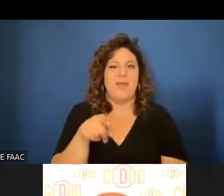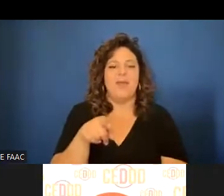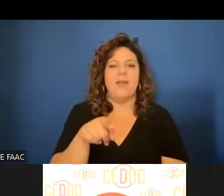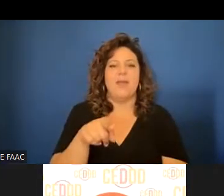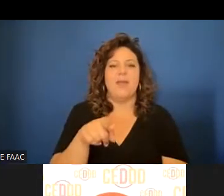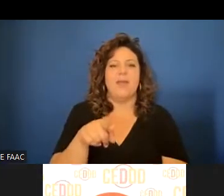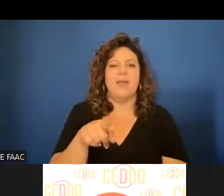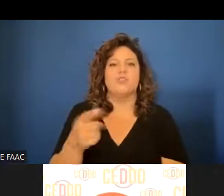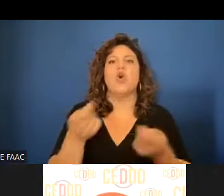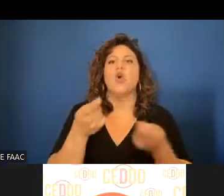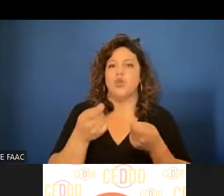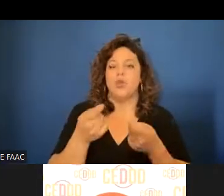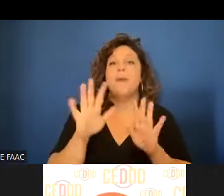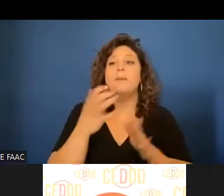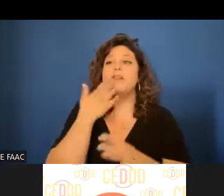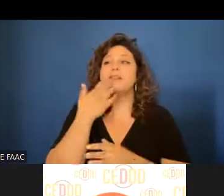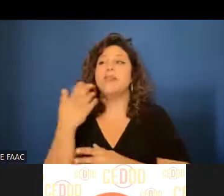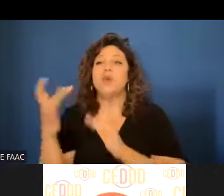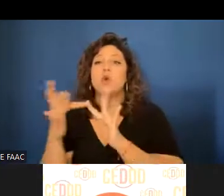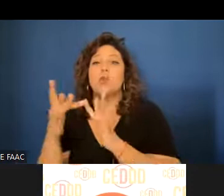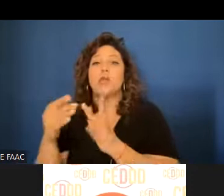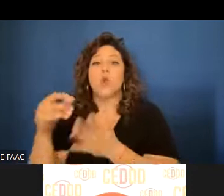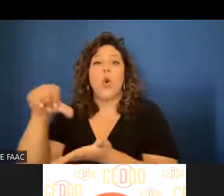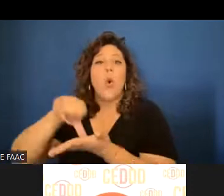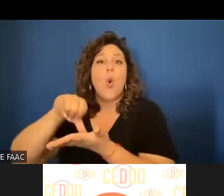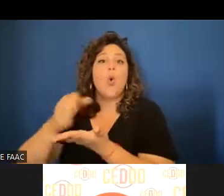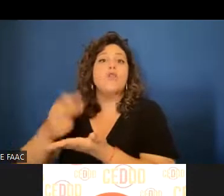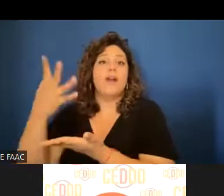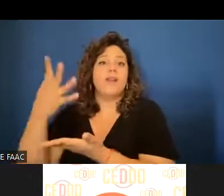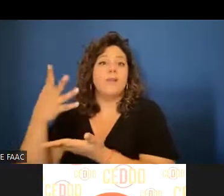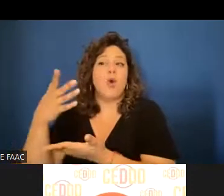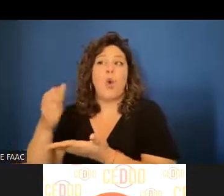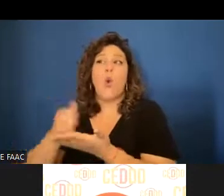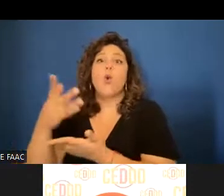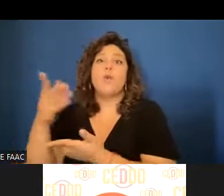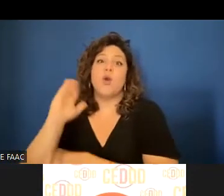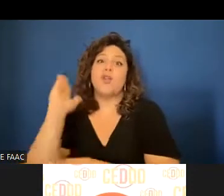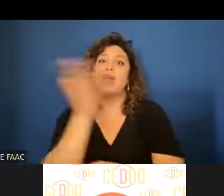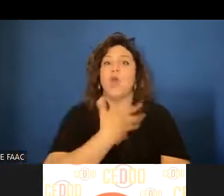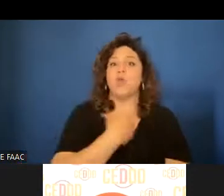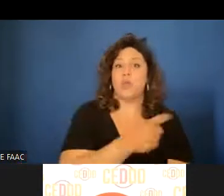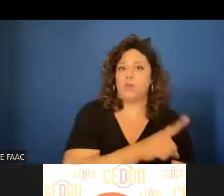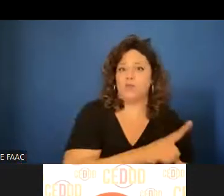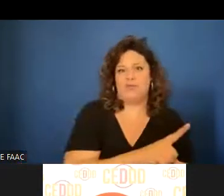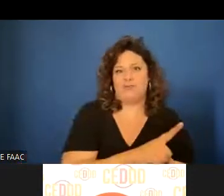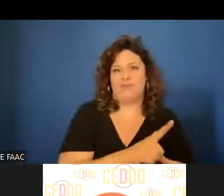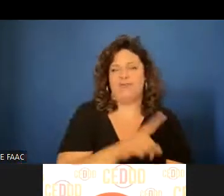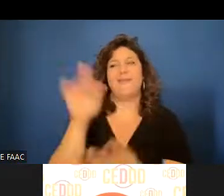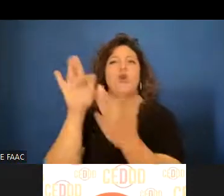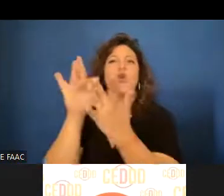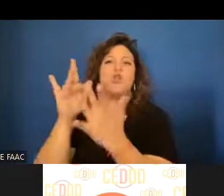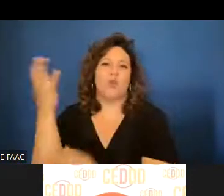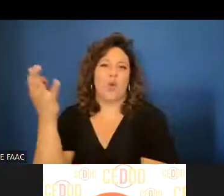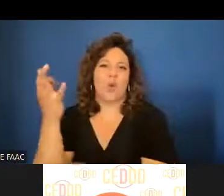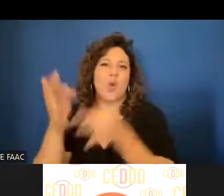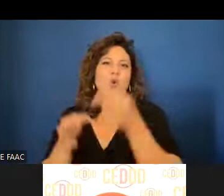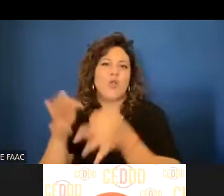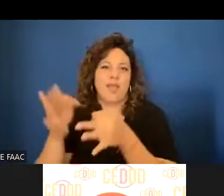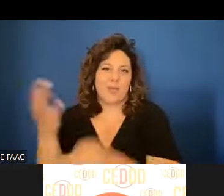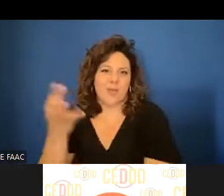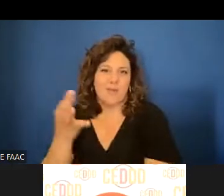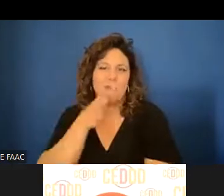así: ¿puedo cogerme a esta ley si el seguro me quiere cobrar de más por ser crónica? Entiendo que